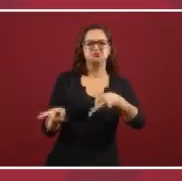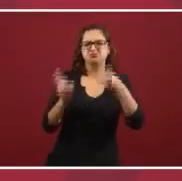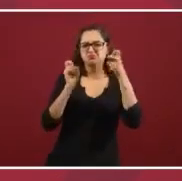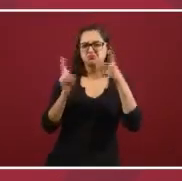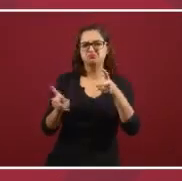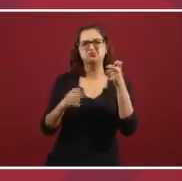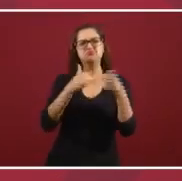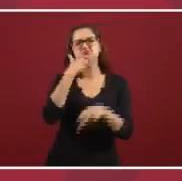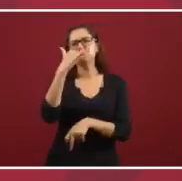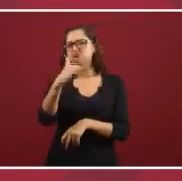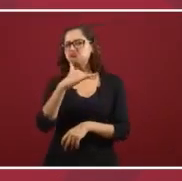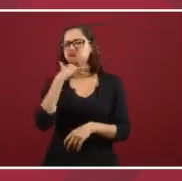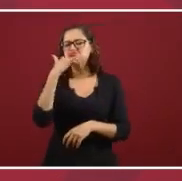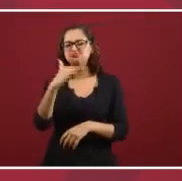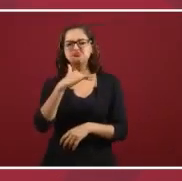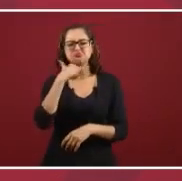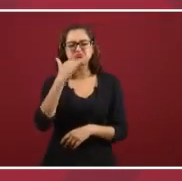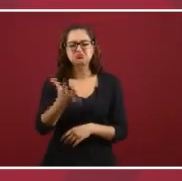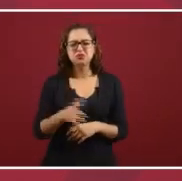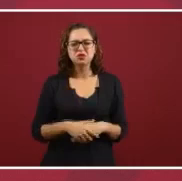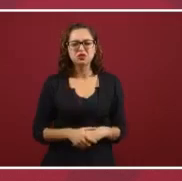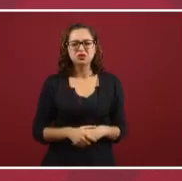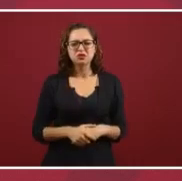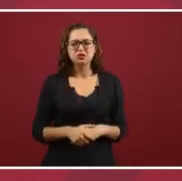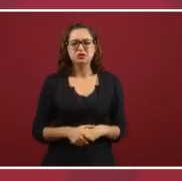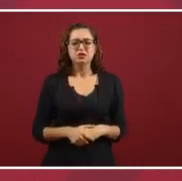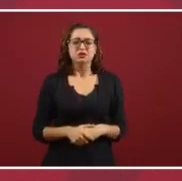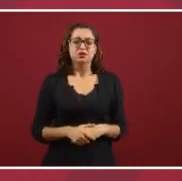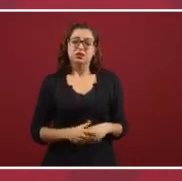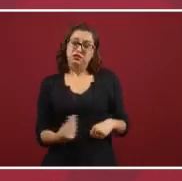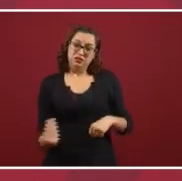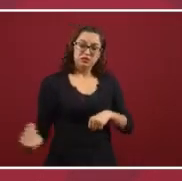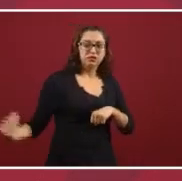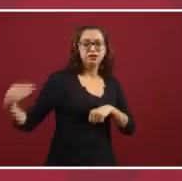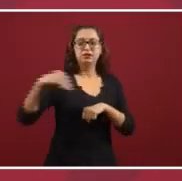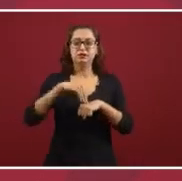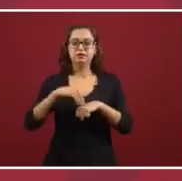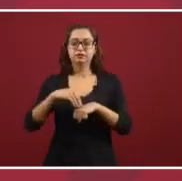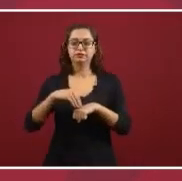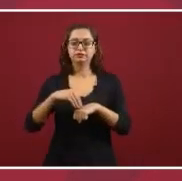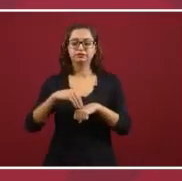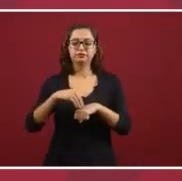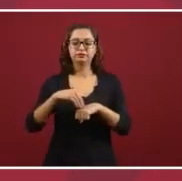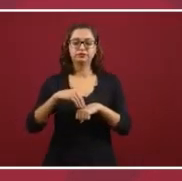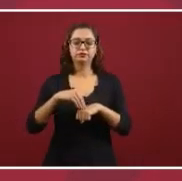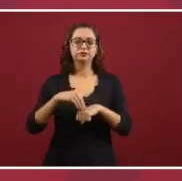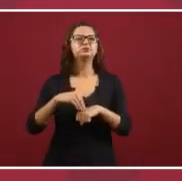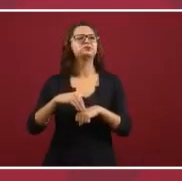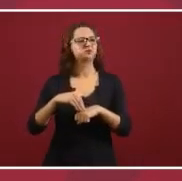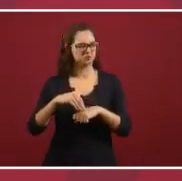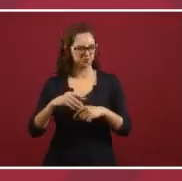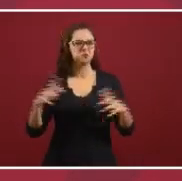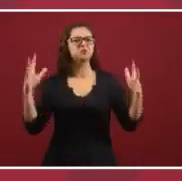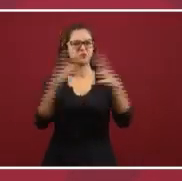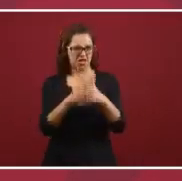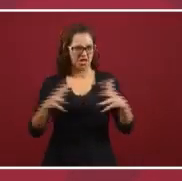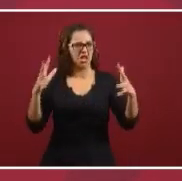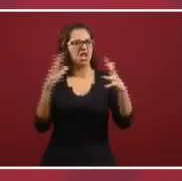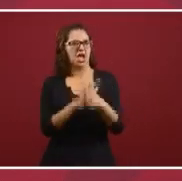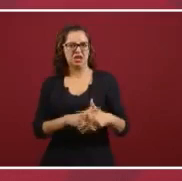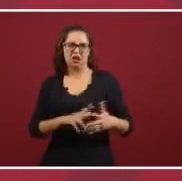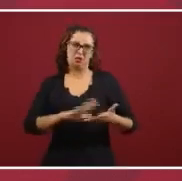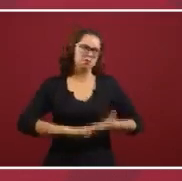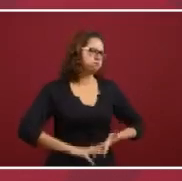misma corrupción, con el añadido de que desataron la inseguridad y la violencia,